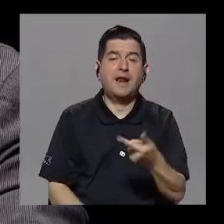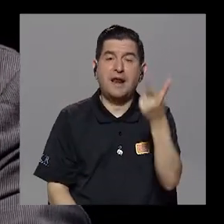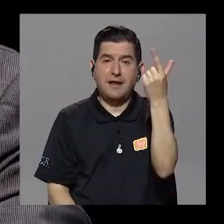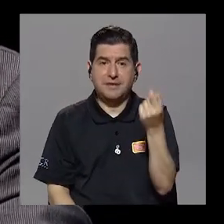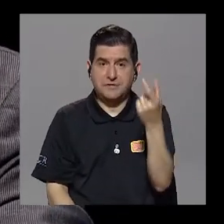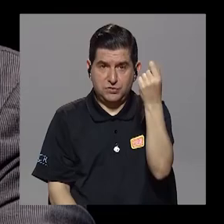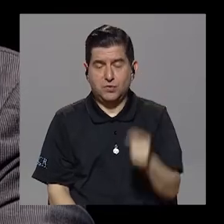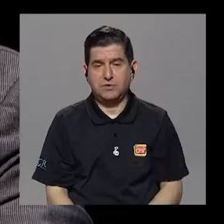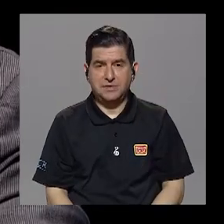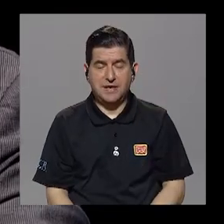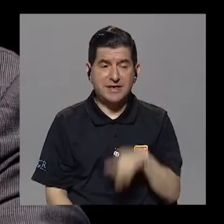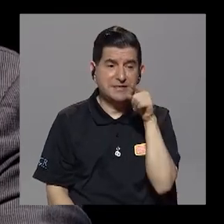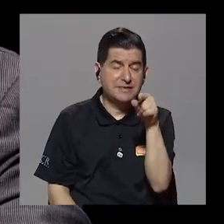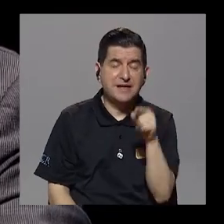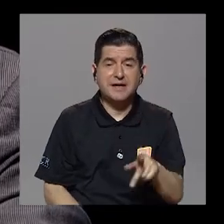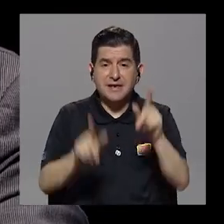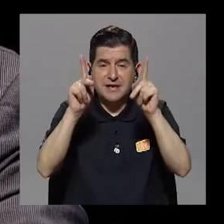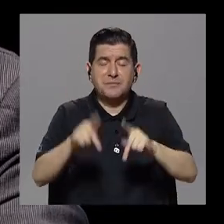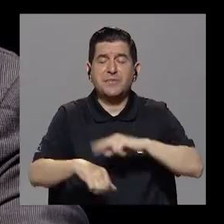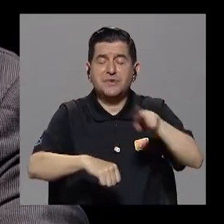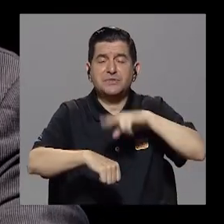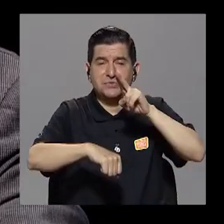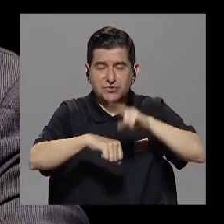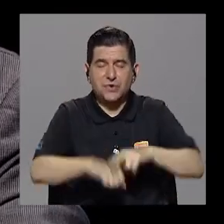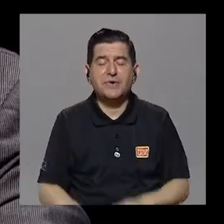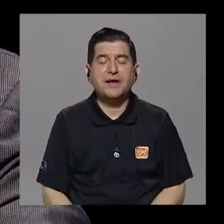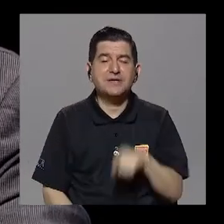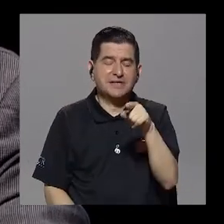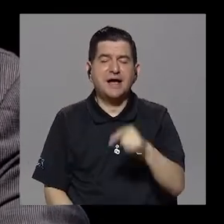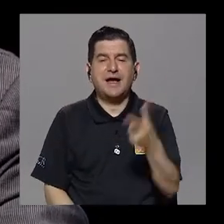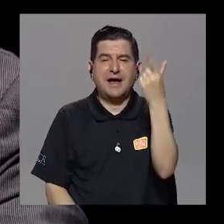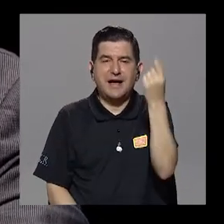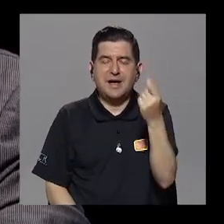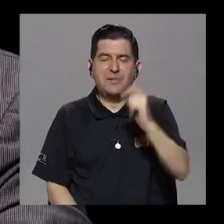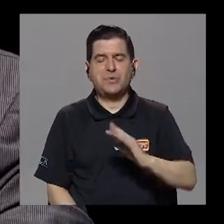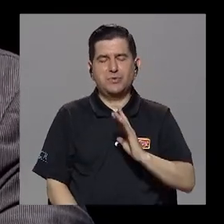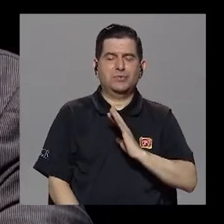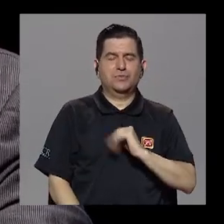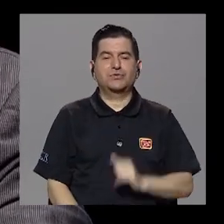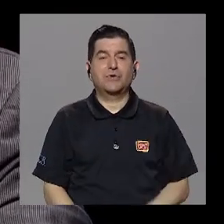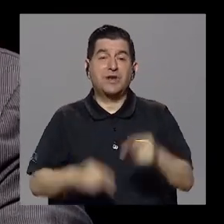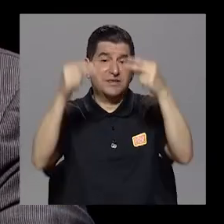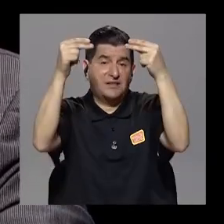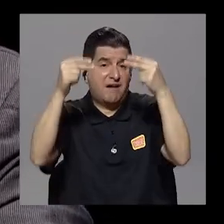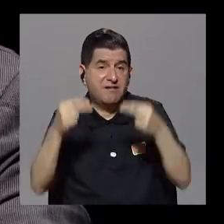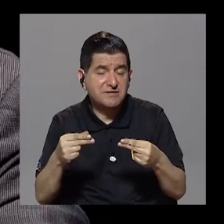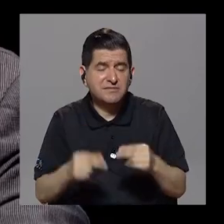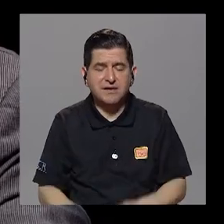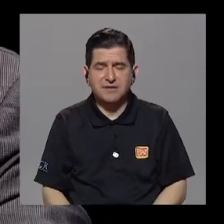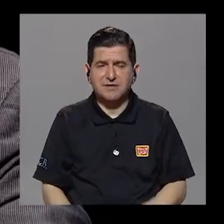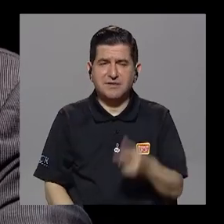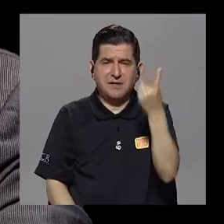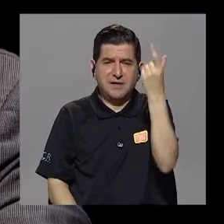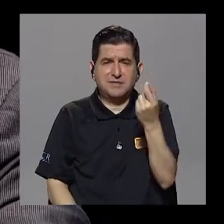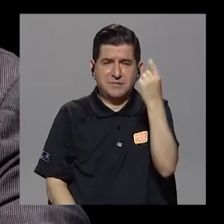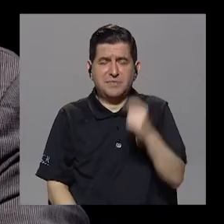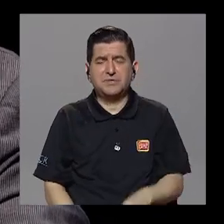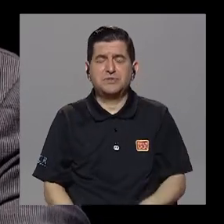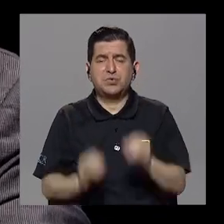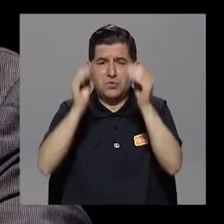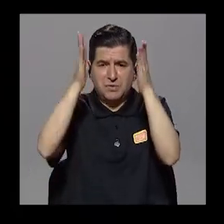otras pensiones, las que muchas de ellas lo que la gente comúnmente llama pensiones de lujo, pensiones de hacienda, uh-huh, pensiones muy altas